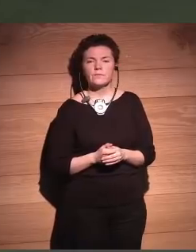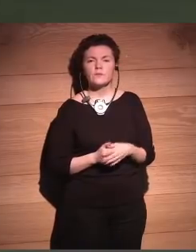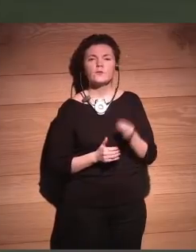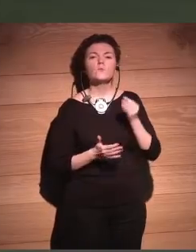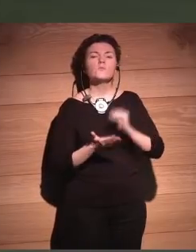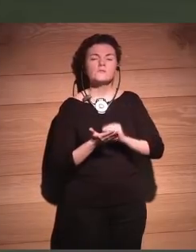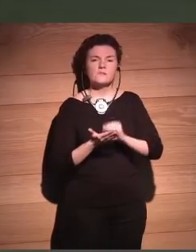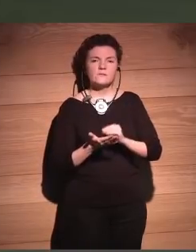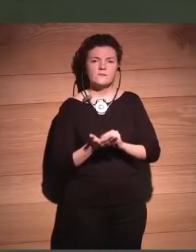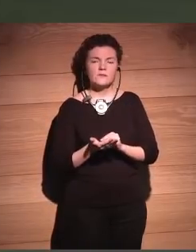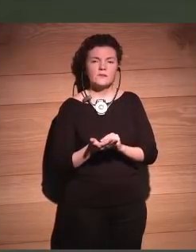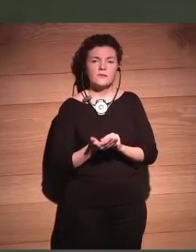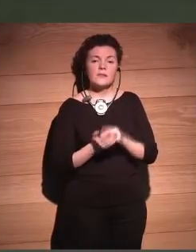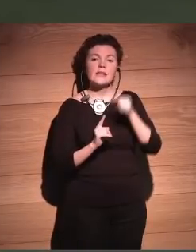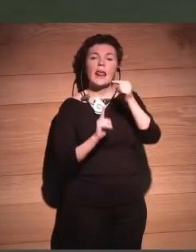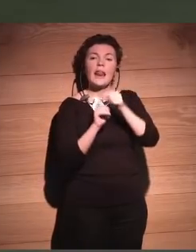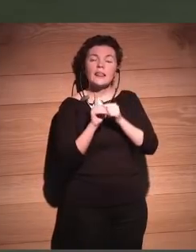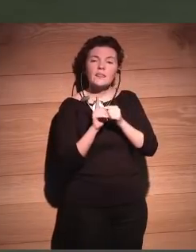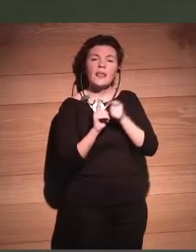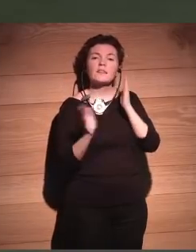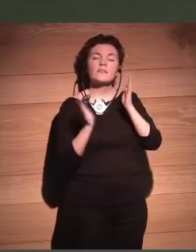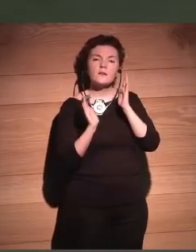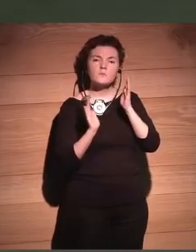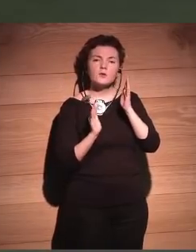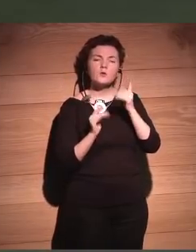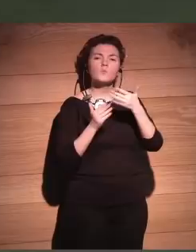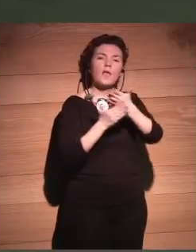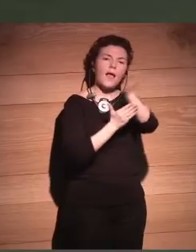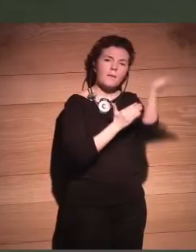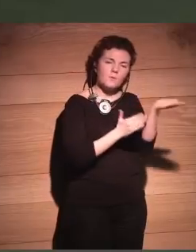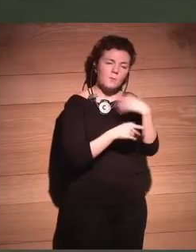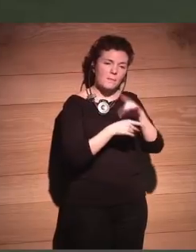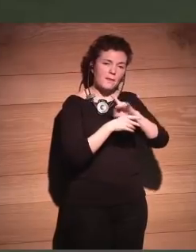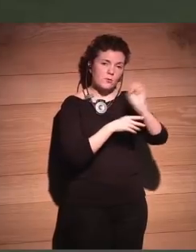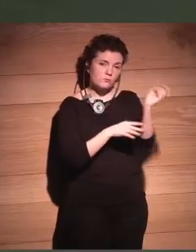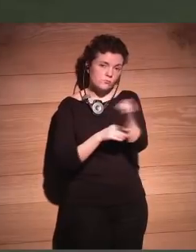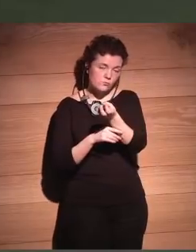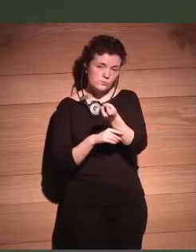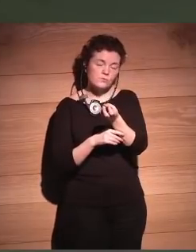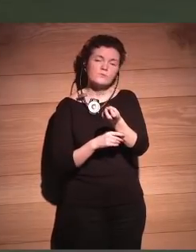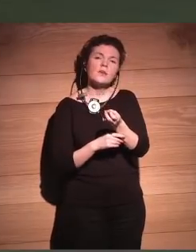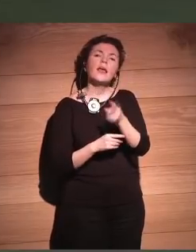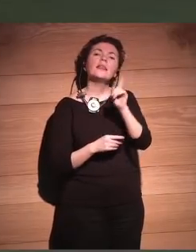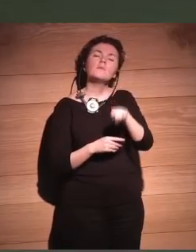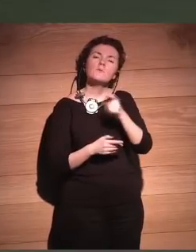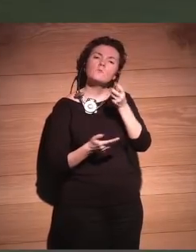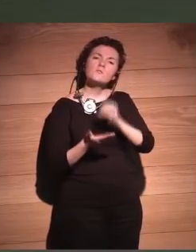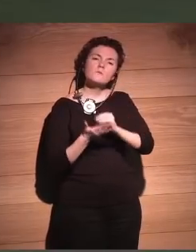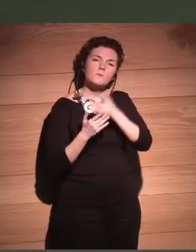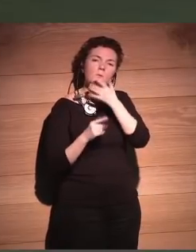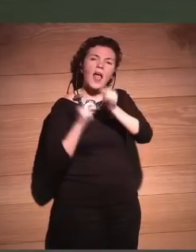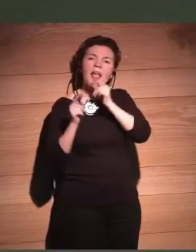Muchas veces el índice terapéutico es muy amplio para ciertos medicamentos y también muchas veces, por ejemplo,